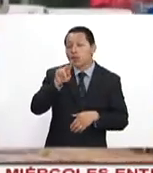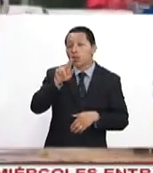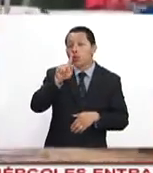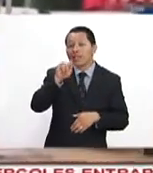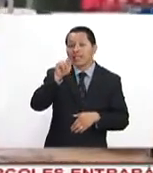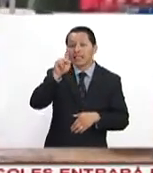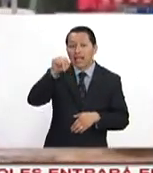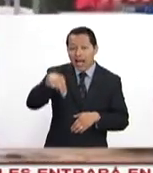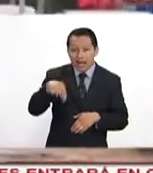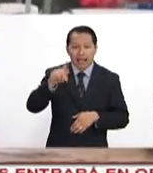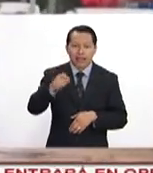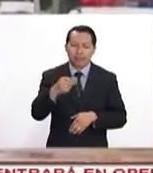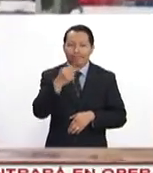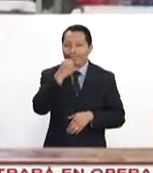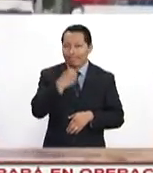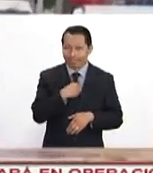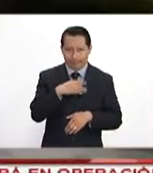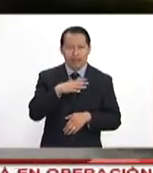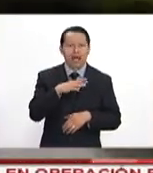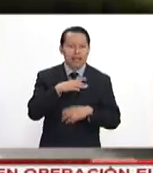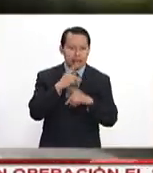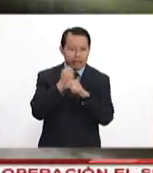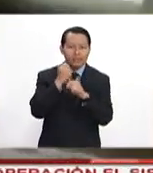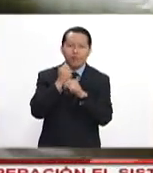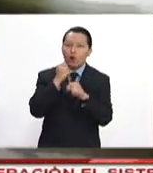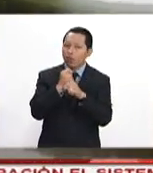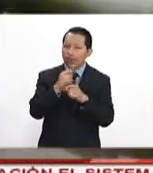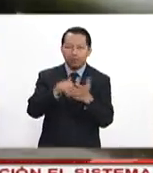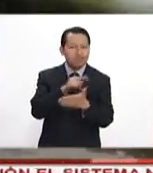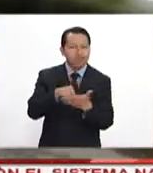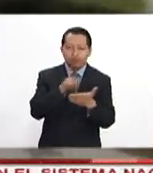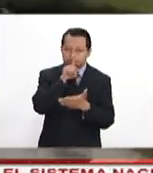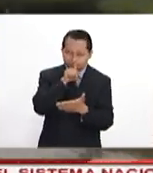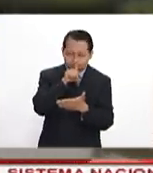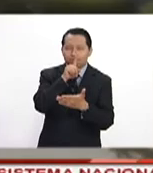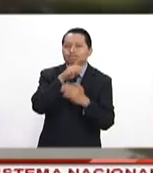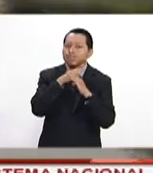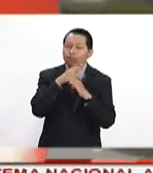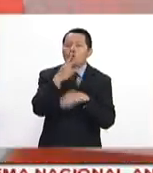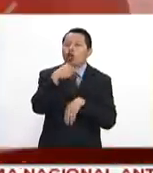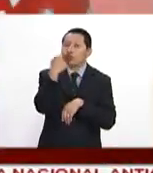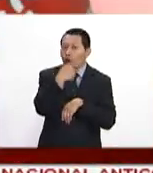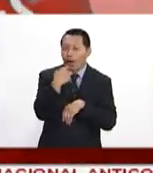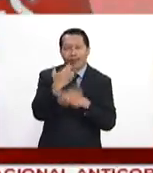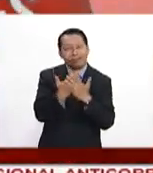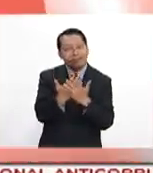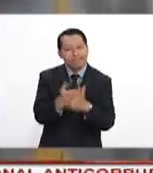y llevaron a la suspensión del sistema de transportes colectivo por más de 2 horas.